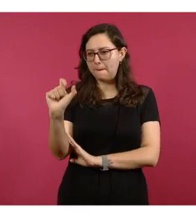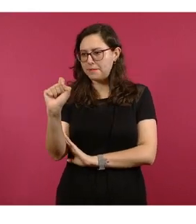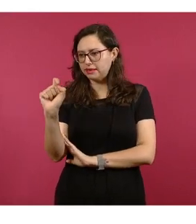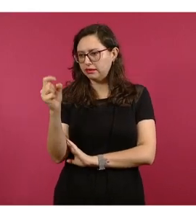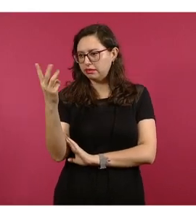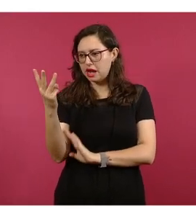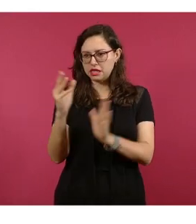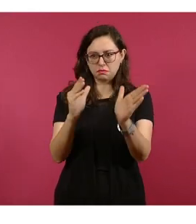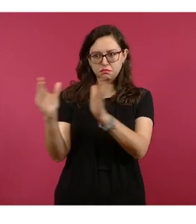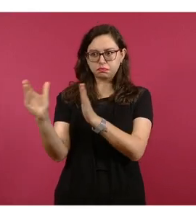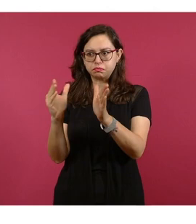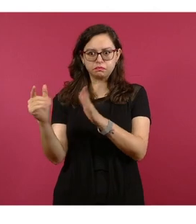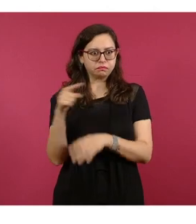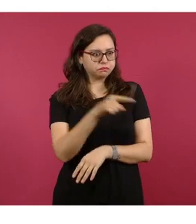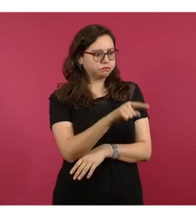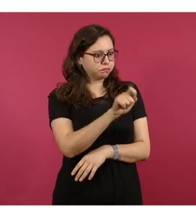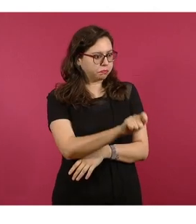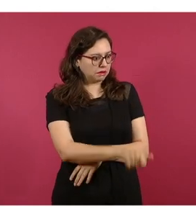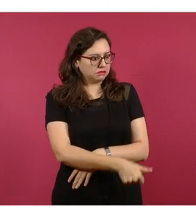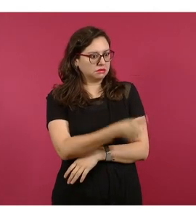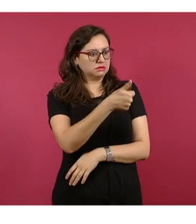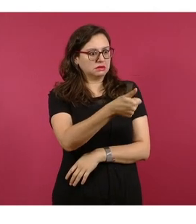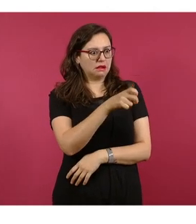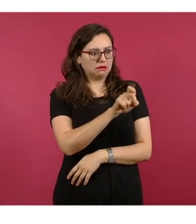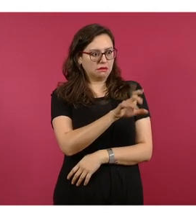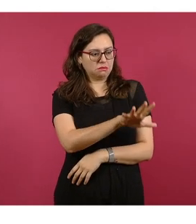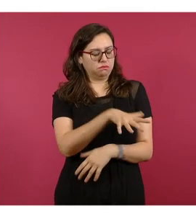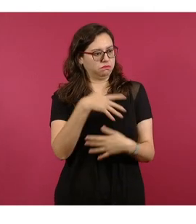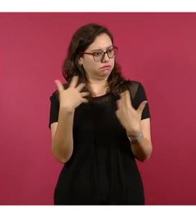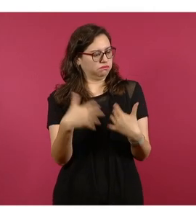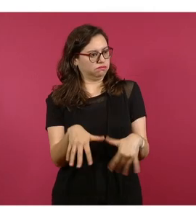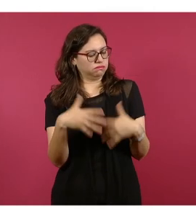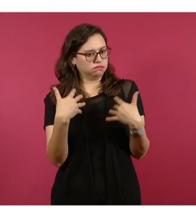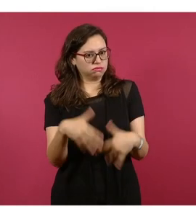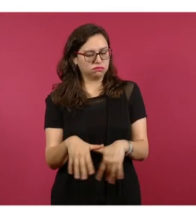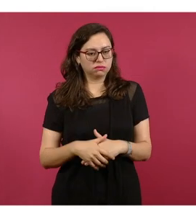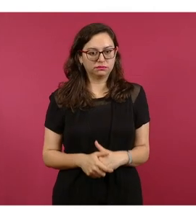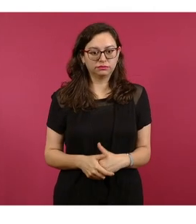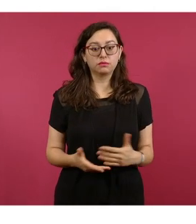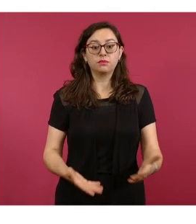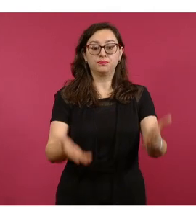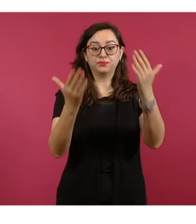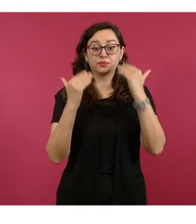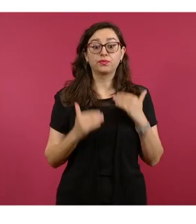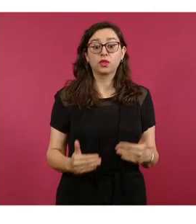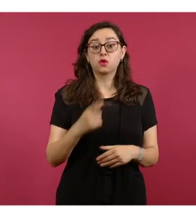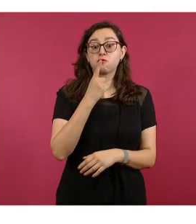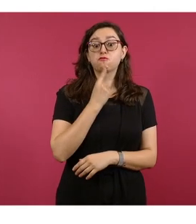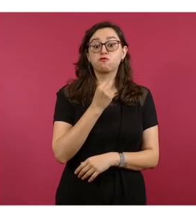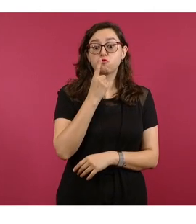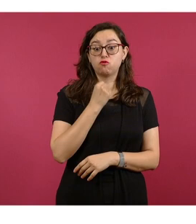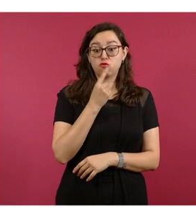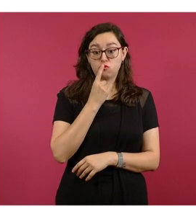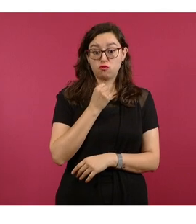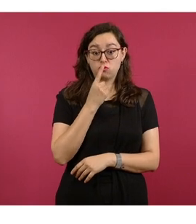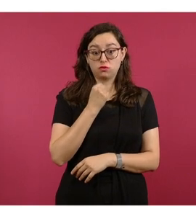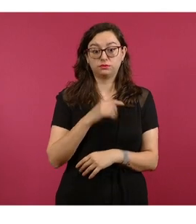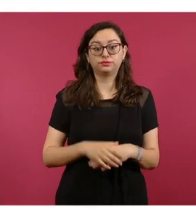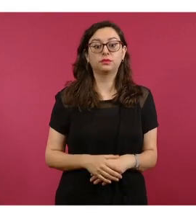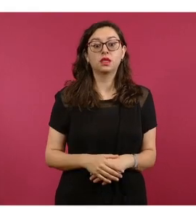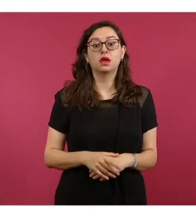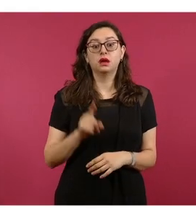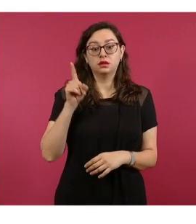Ahora pasamos al caso de la gasolina premium, donde tenemos ciertos casos como el de Winstar en Cajeme, Sonora, a